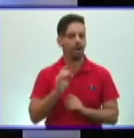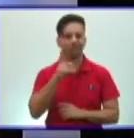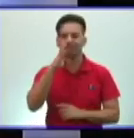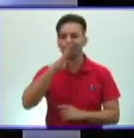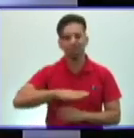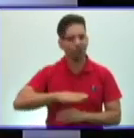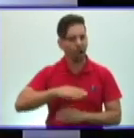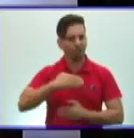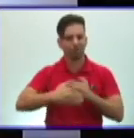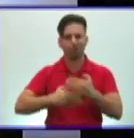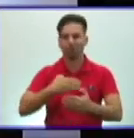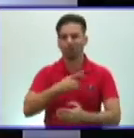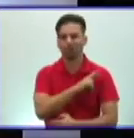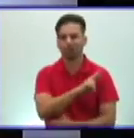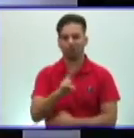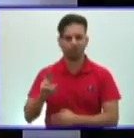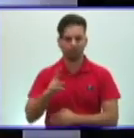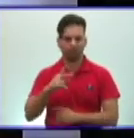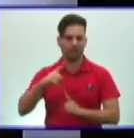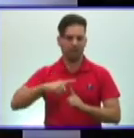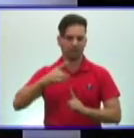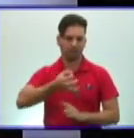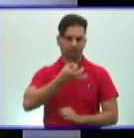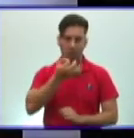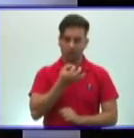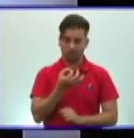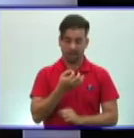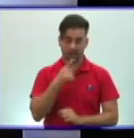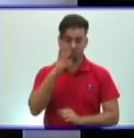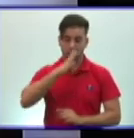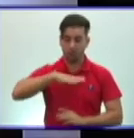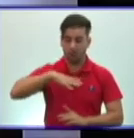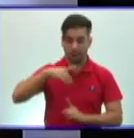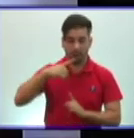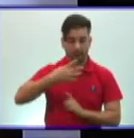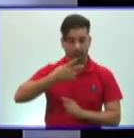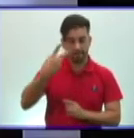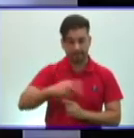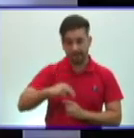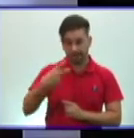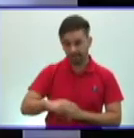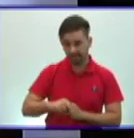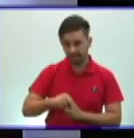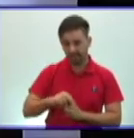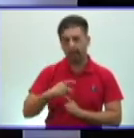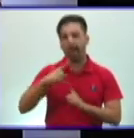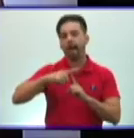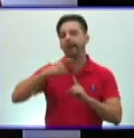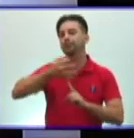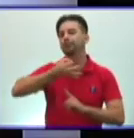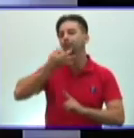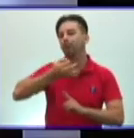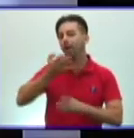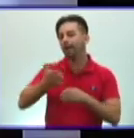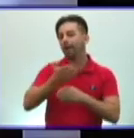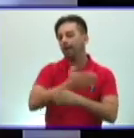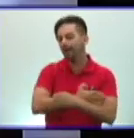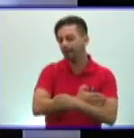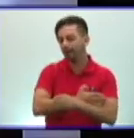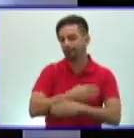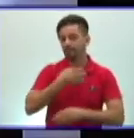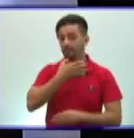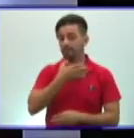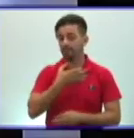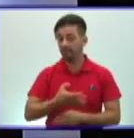hay práctica sin teoría. Por eso el pensamiento de Fidel está sustentado en un basamento